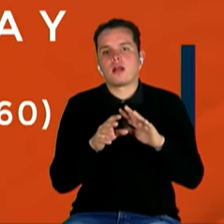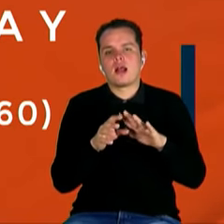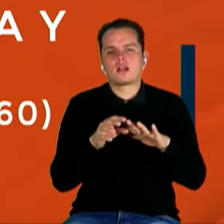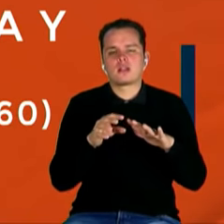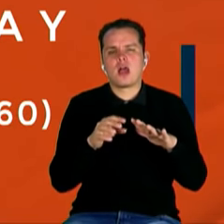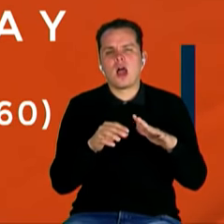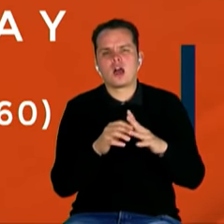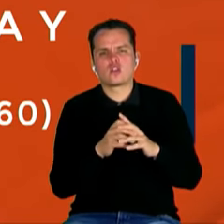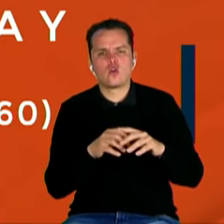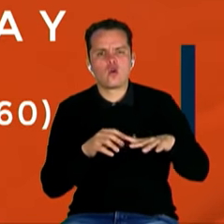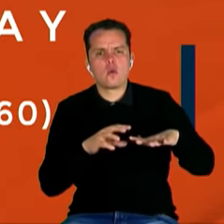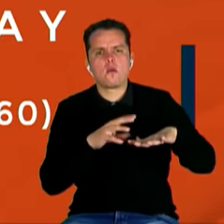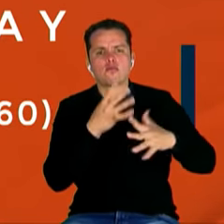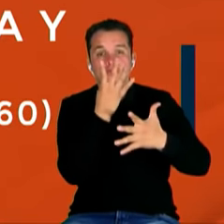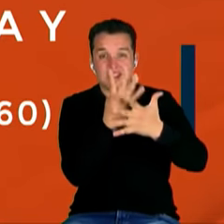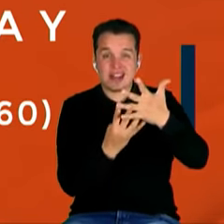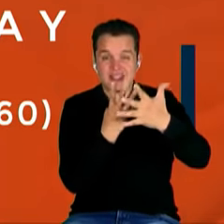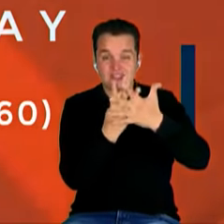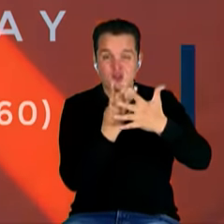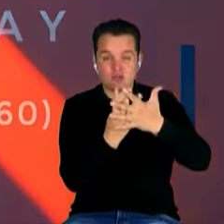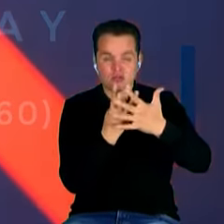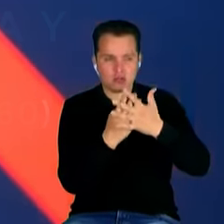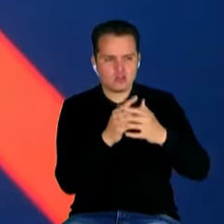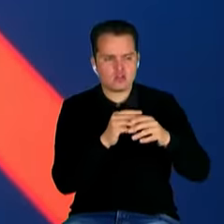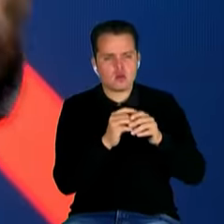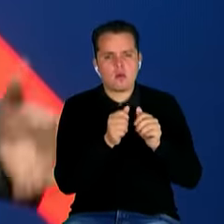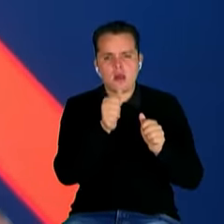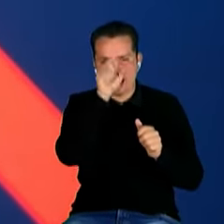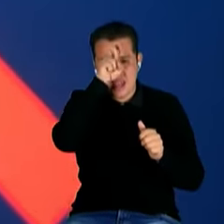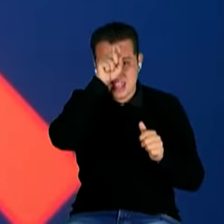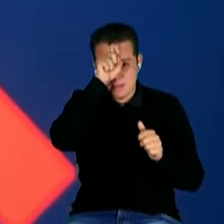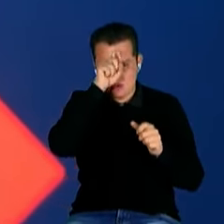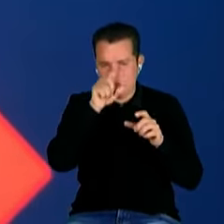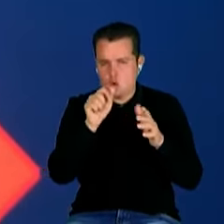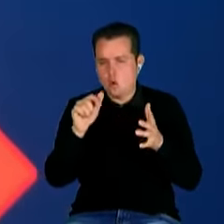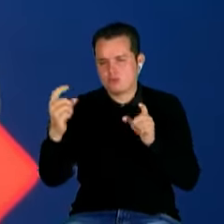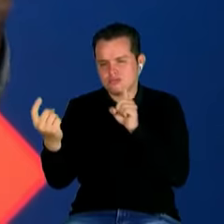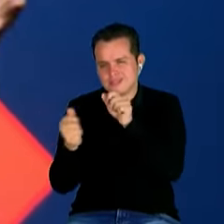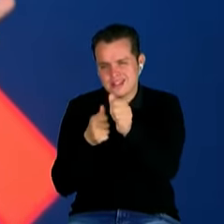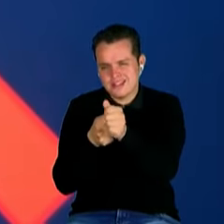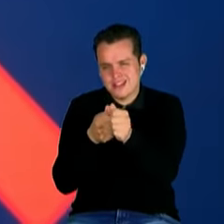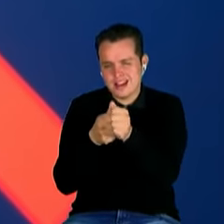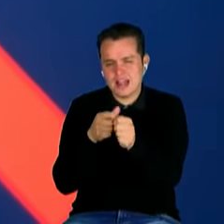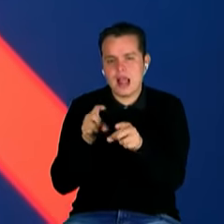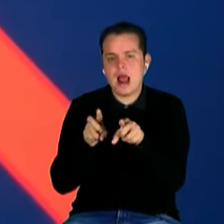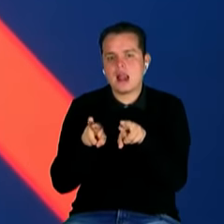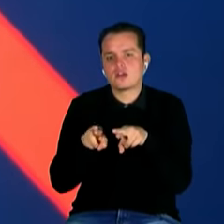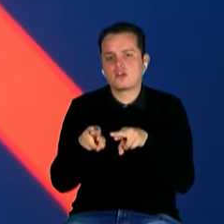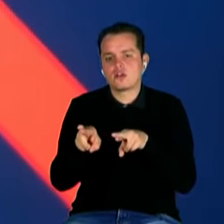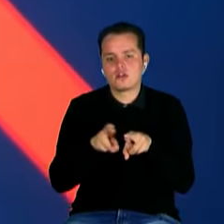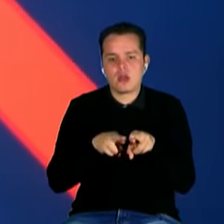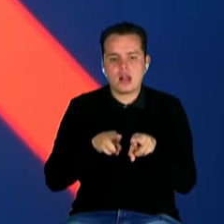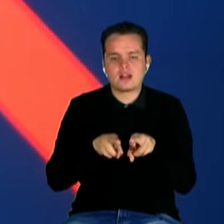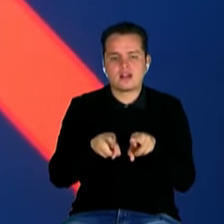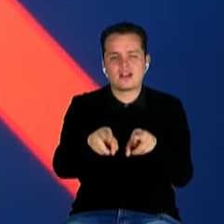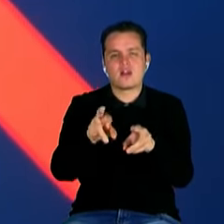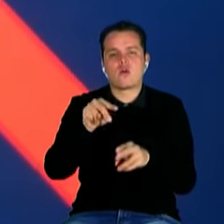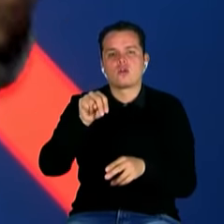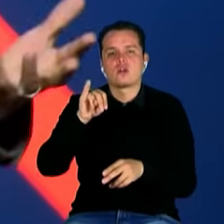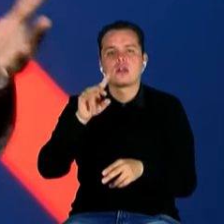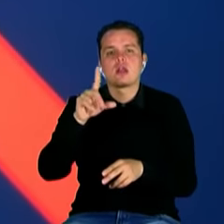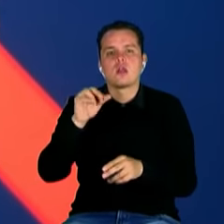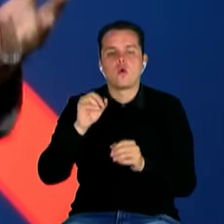dirección de Zoar, se refiere a las cercanías del río Nilo. Río Nilo era un río que